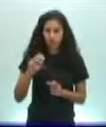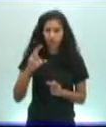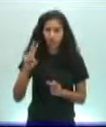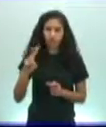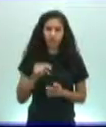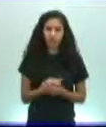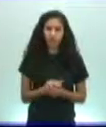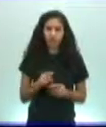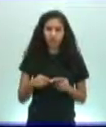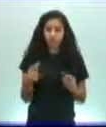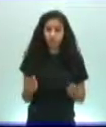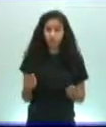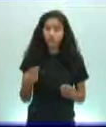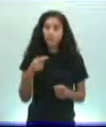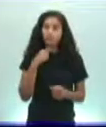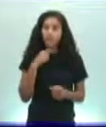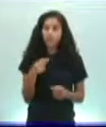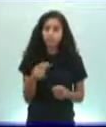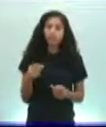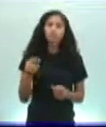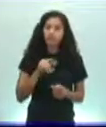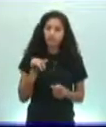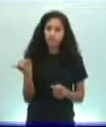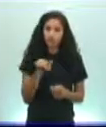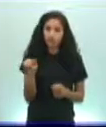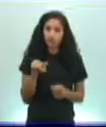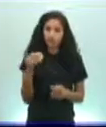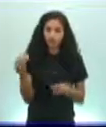pues la unidad de medida también ha tomado esta operación.